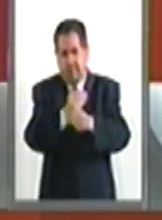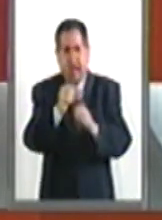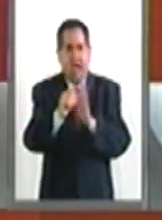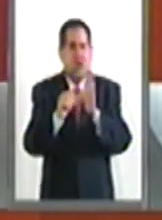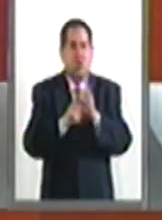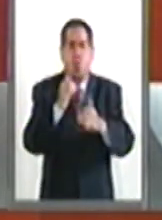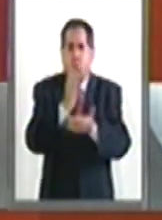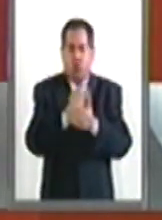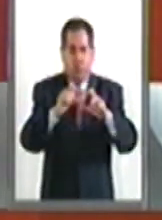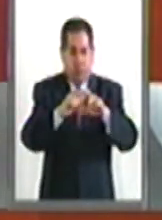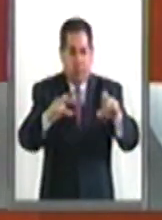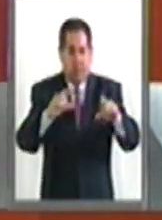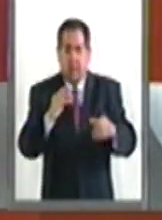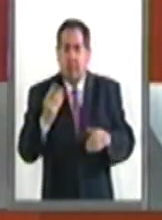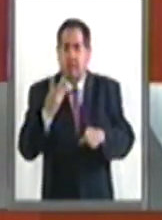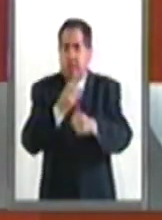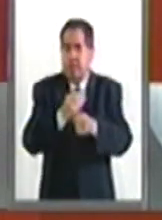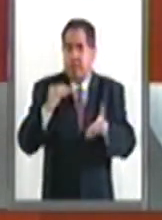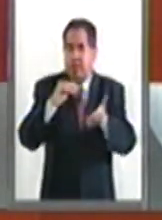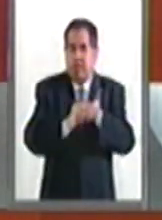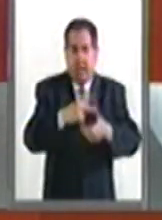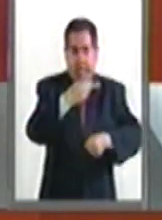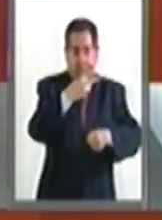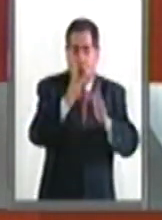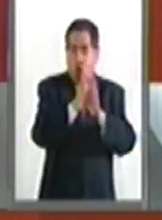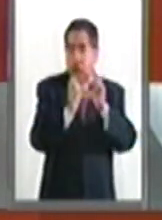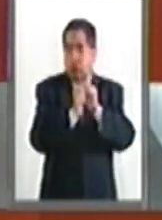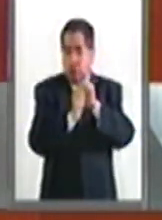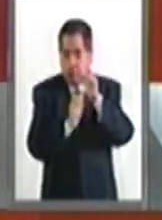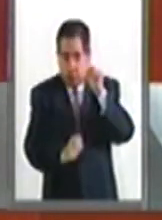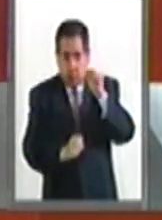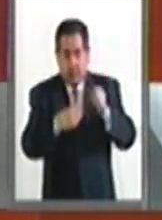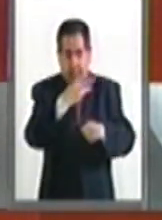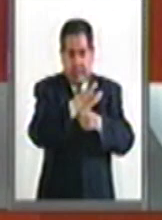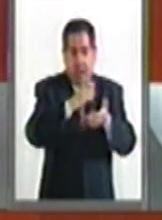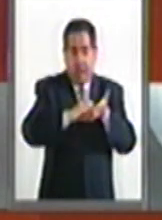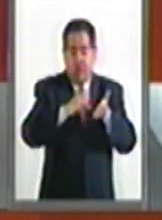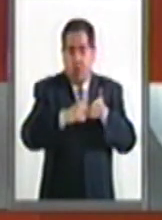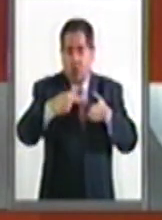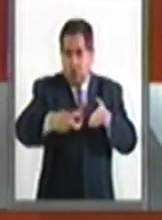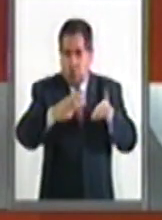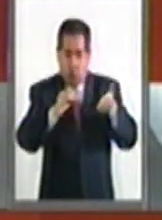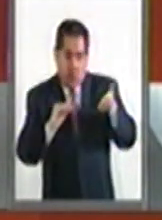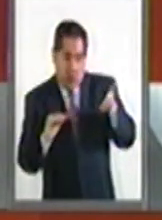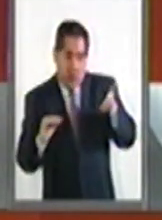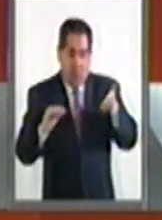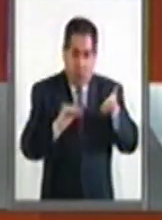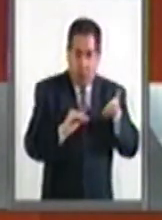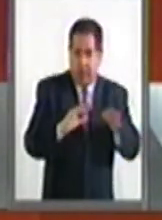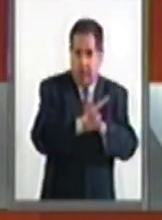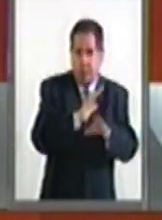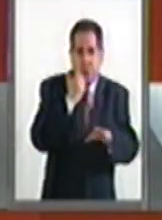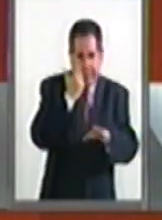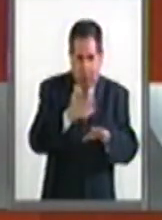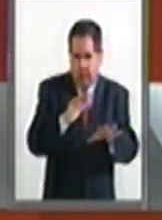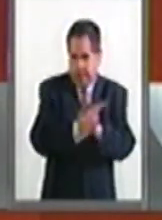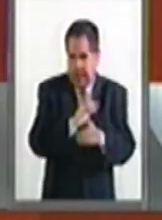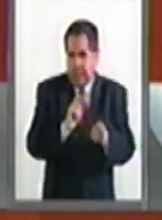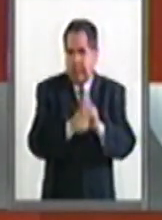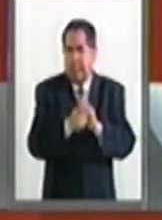Artículo único. Se reforma el segundo párrafo del artículo 3 de la Constitución Política de los Estados Unidos Mexicanos para quedar como